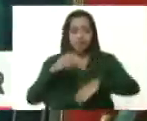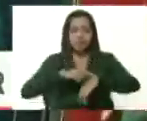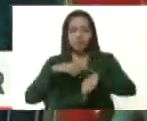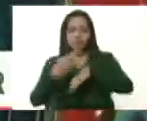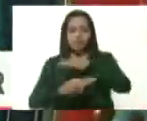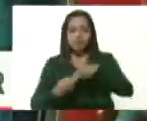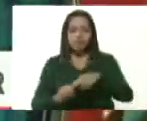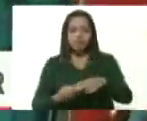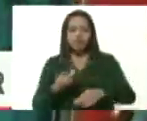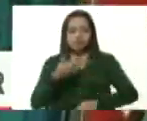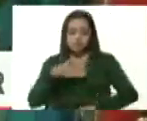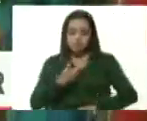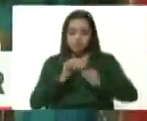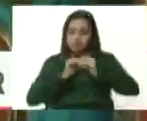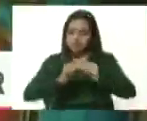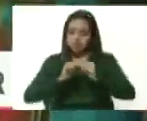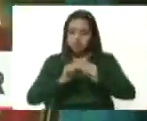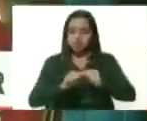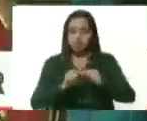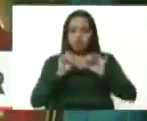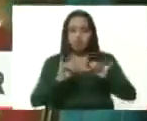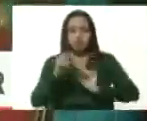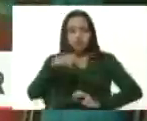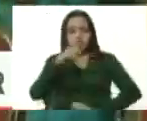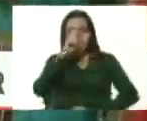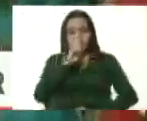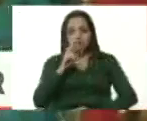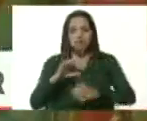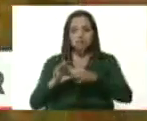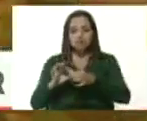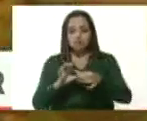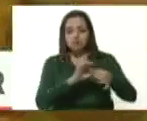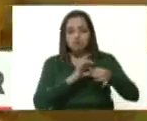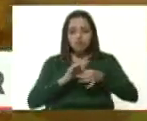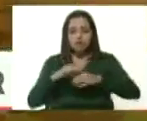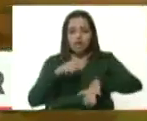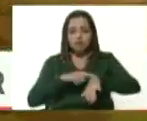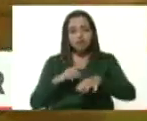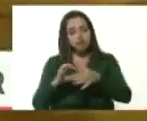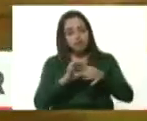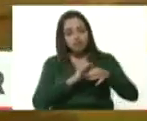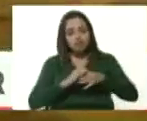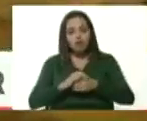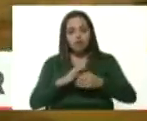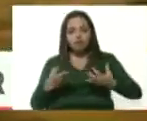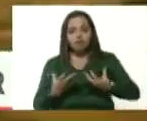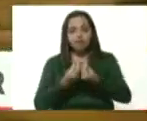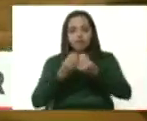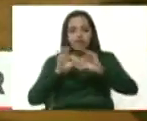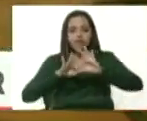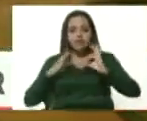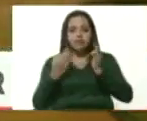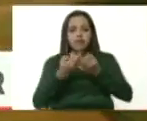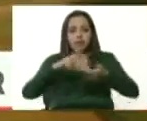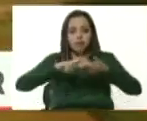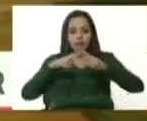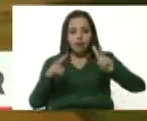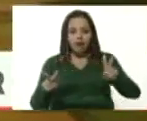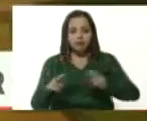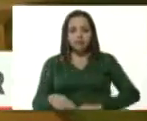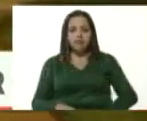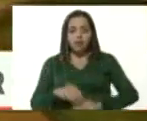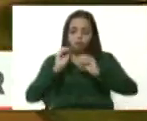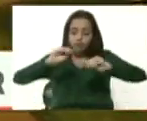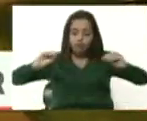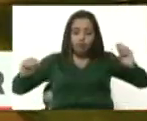siendo sagrada. Y además en esta época de unión familiar, de reconciliación, de paz, a la que ha llamado el jefe de